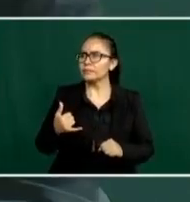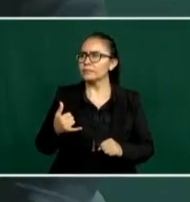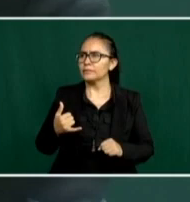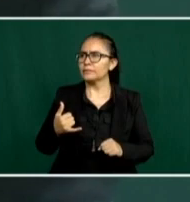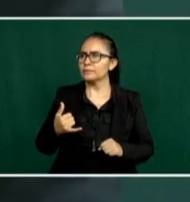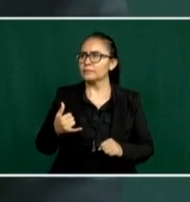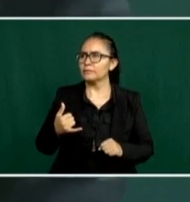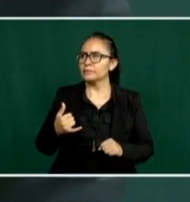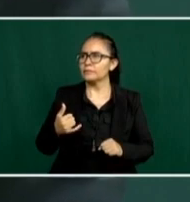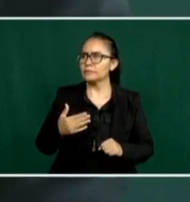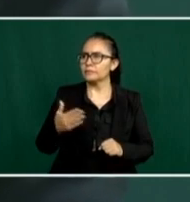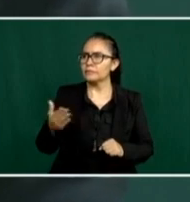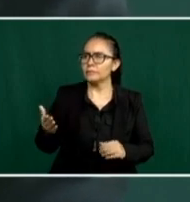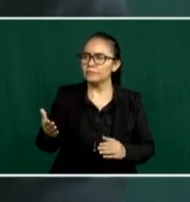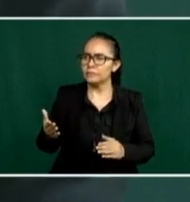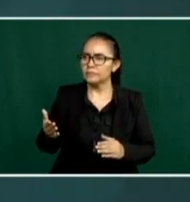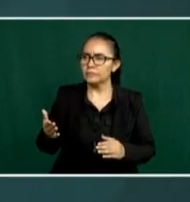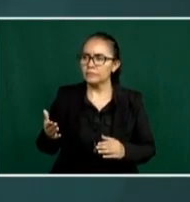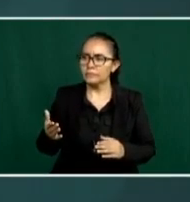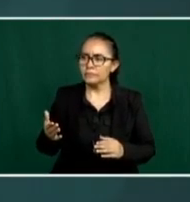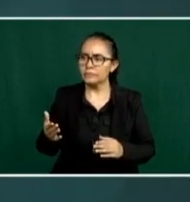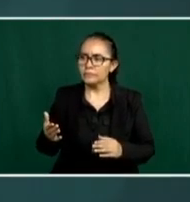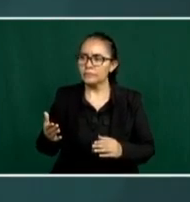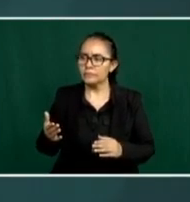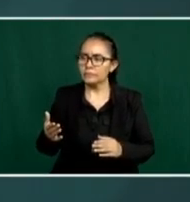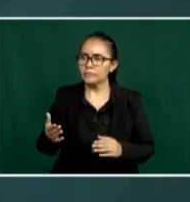se actúe con responsabilidad,